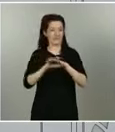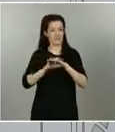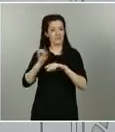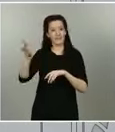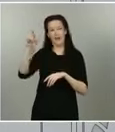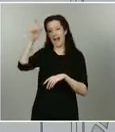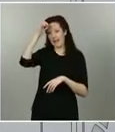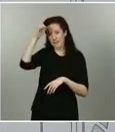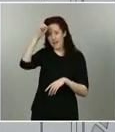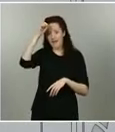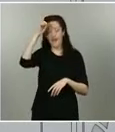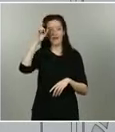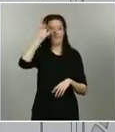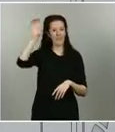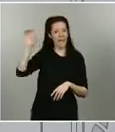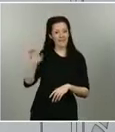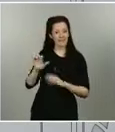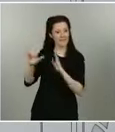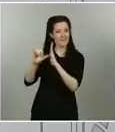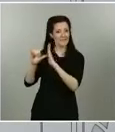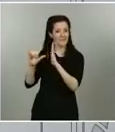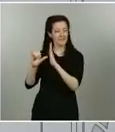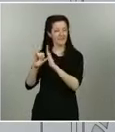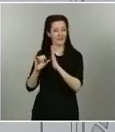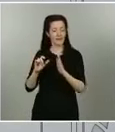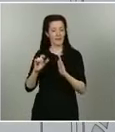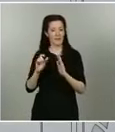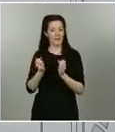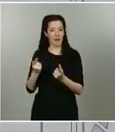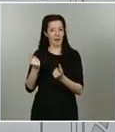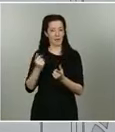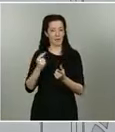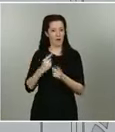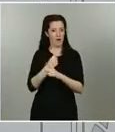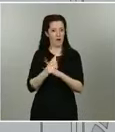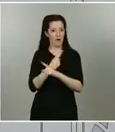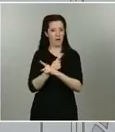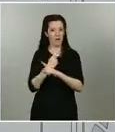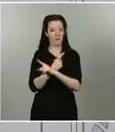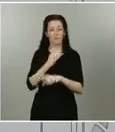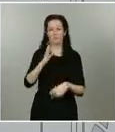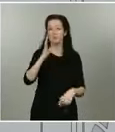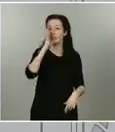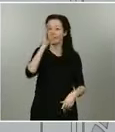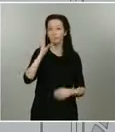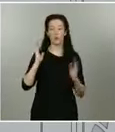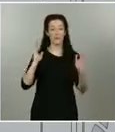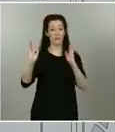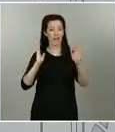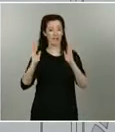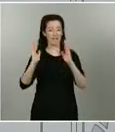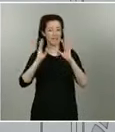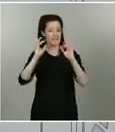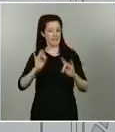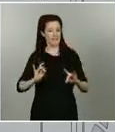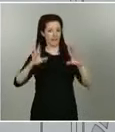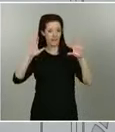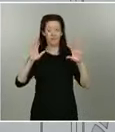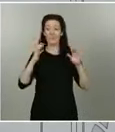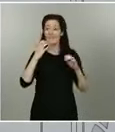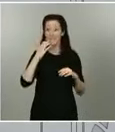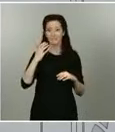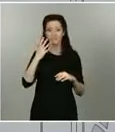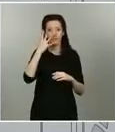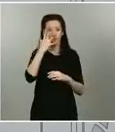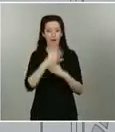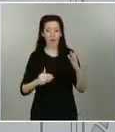alrededor, incluidos nosotros, porque estamos en una fase muy delicada en la que si no hacemos las cosas bien podemos pasar a situaciones parecidas a las